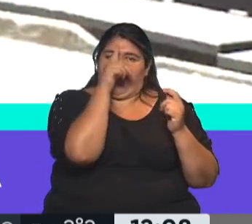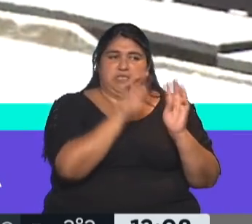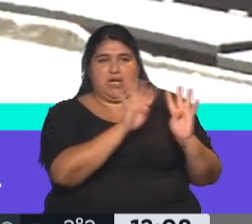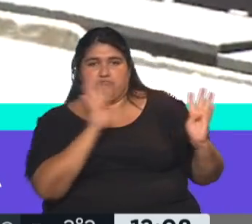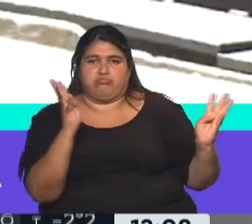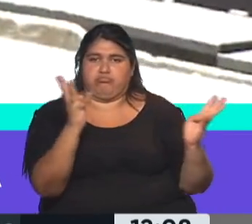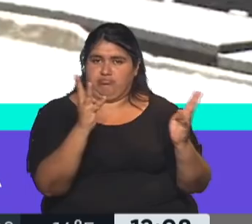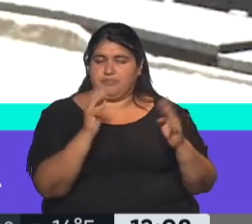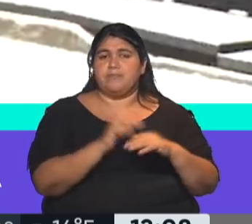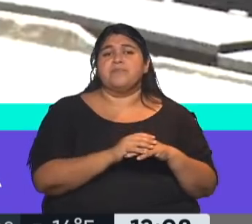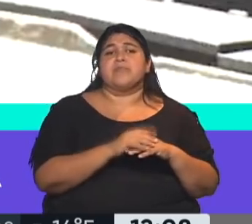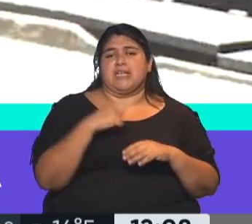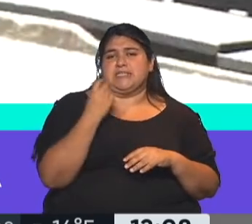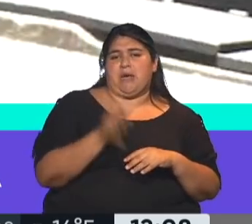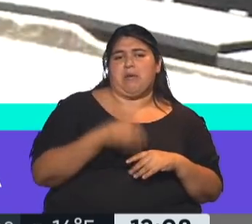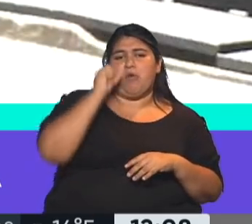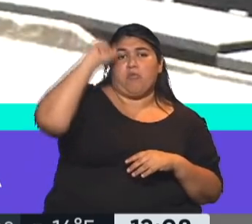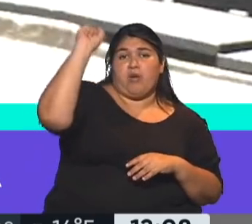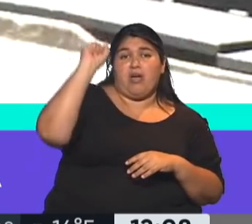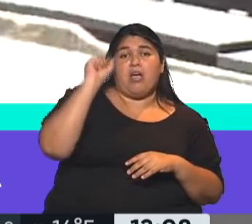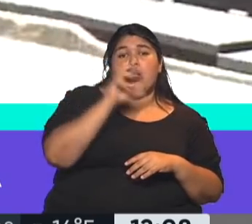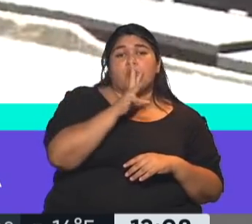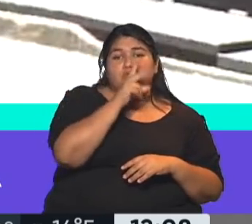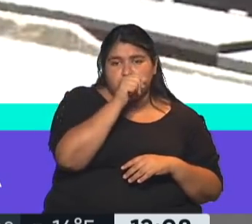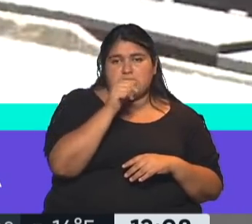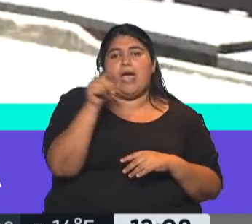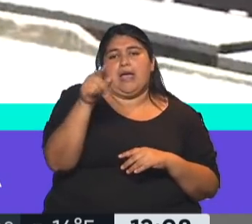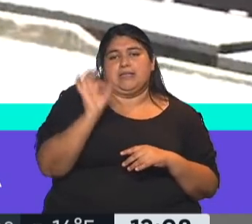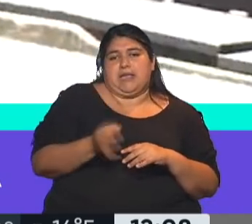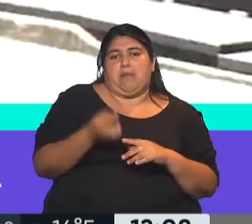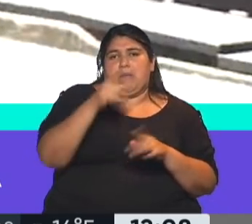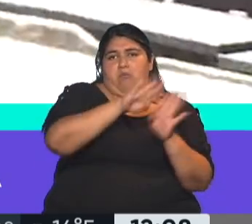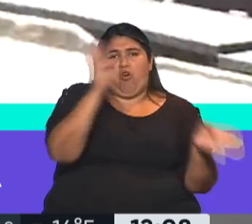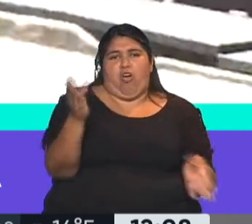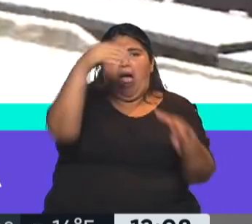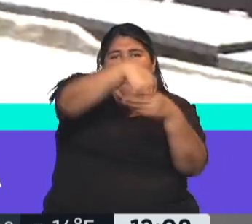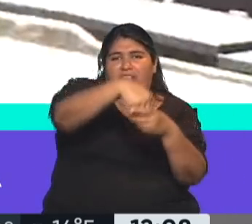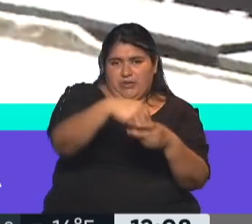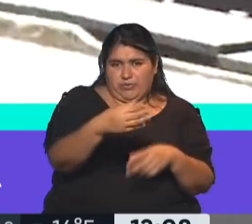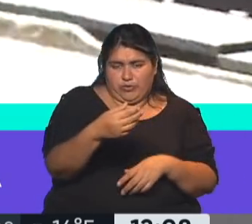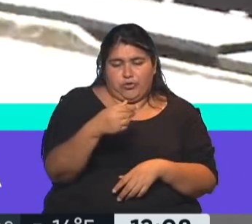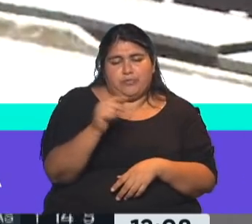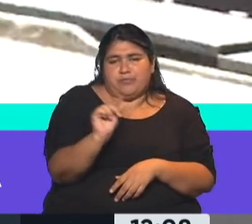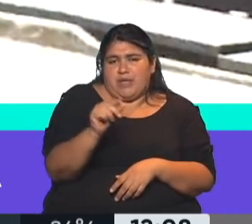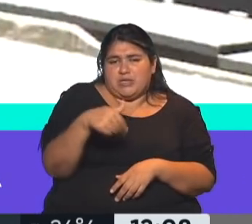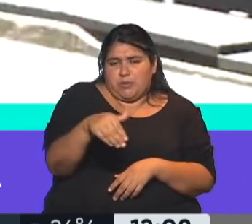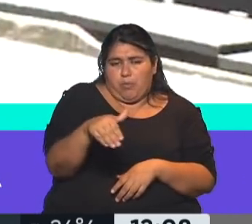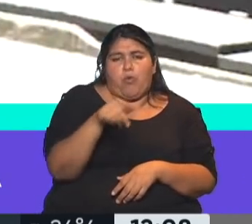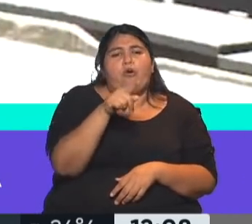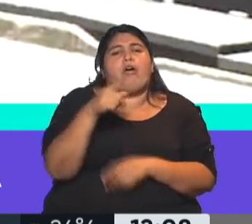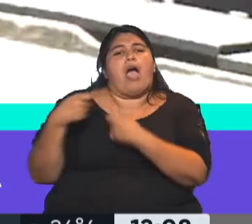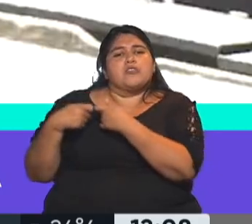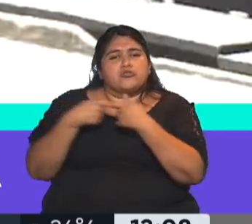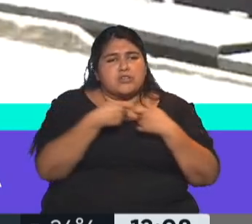Además sabemos que el embajador de Rusia en Argentina está en el interior de esta embajada y falta muy poco, la verdad, para que diferentes